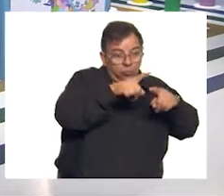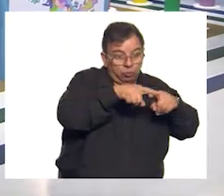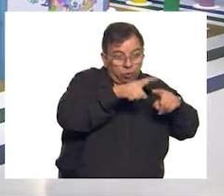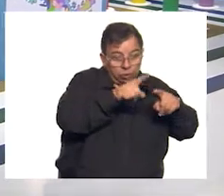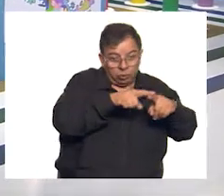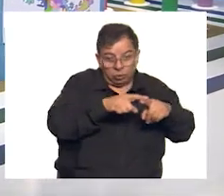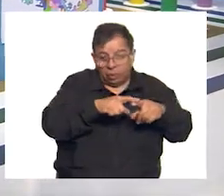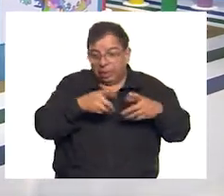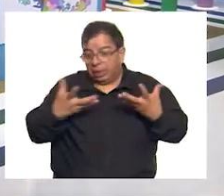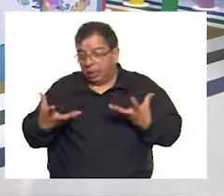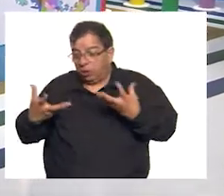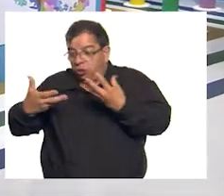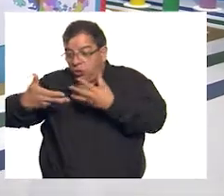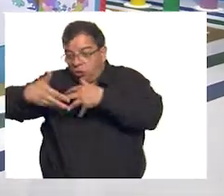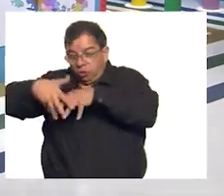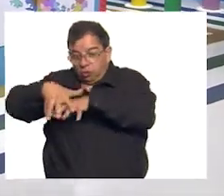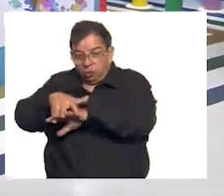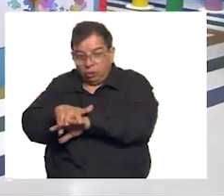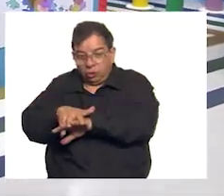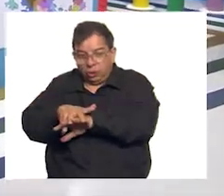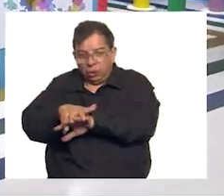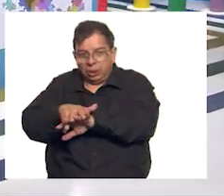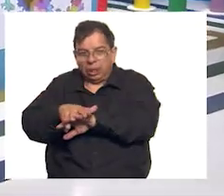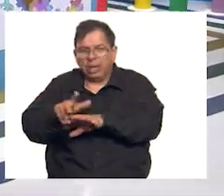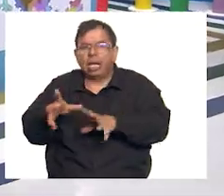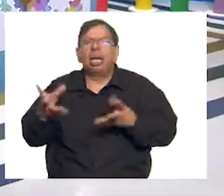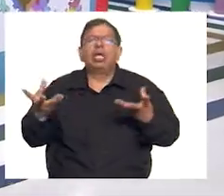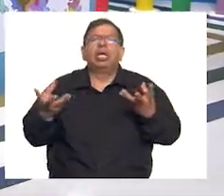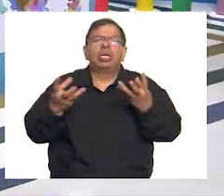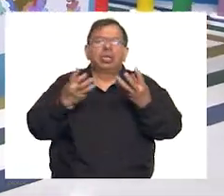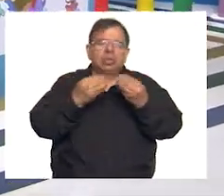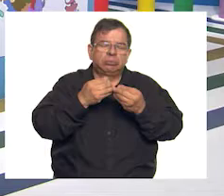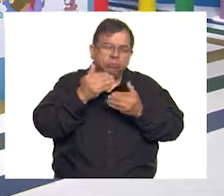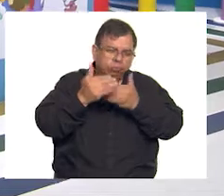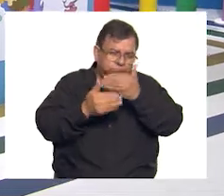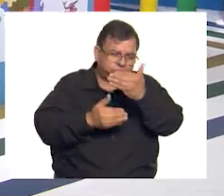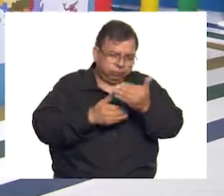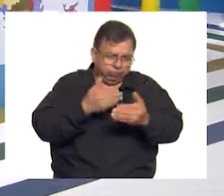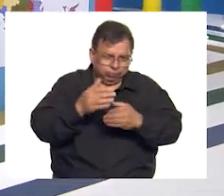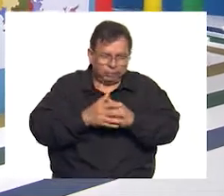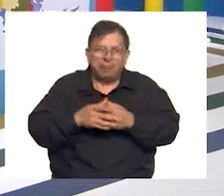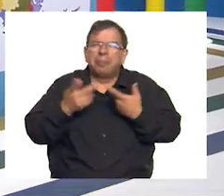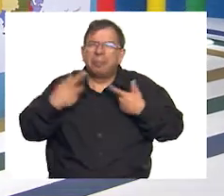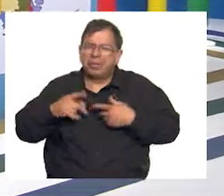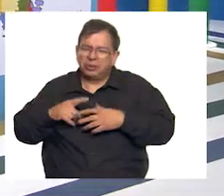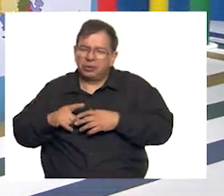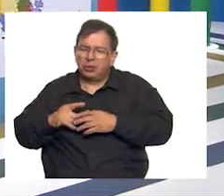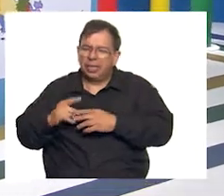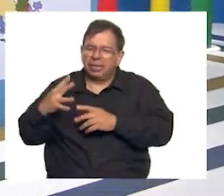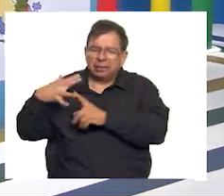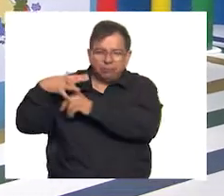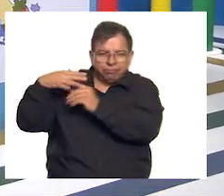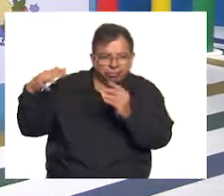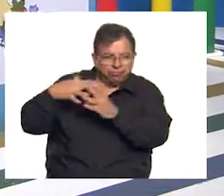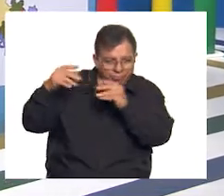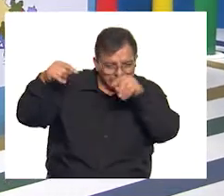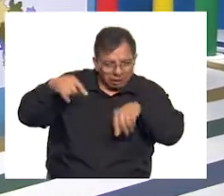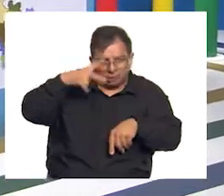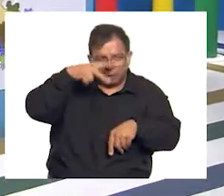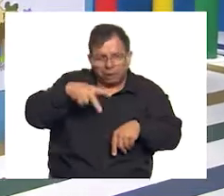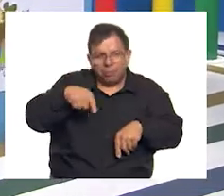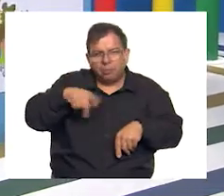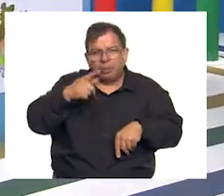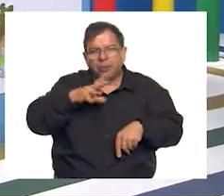los grupos originarios y afrodescendientes, con los migrantes que a lo largo de la historia han venido a México de diversos países, pero que